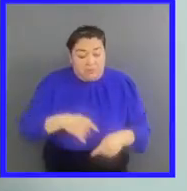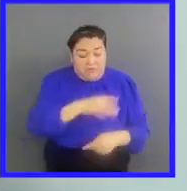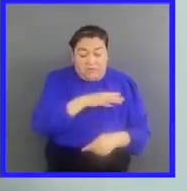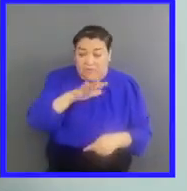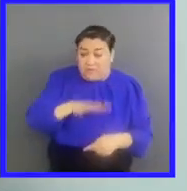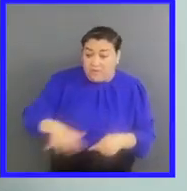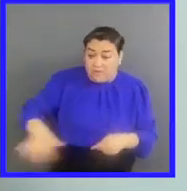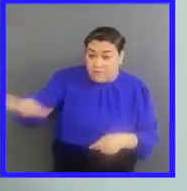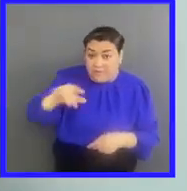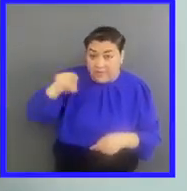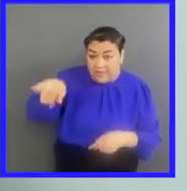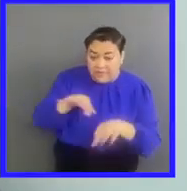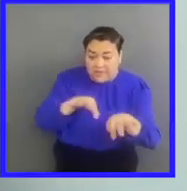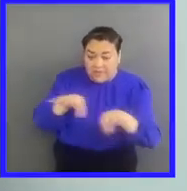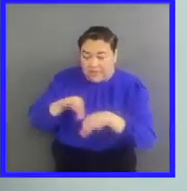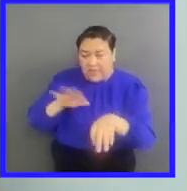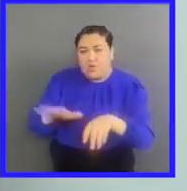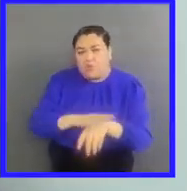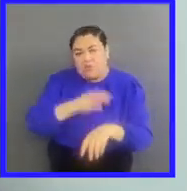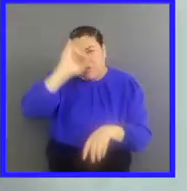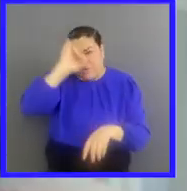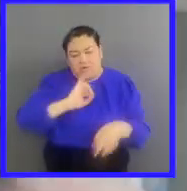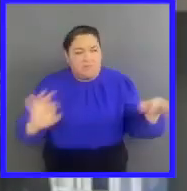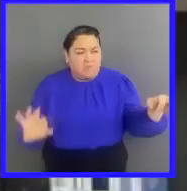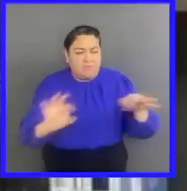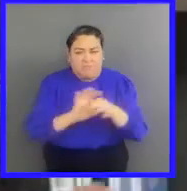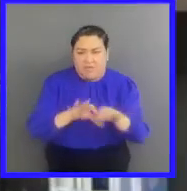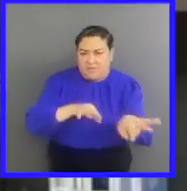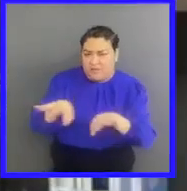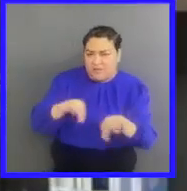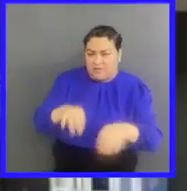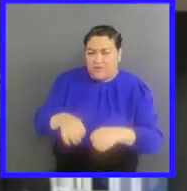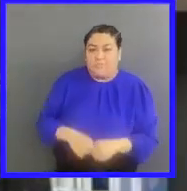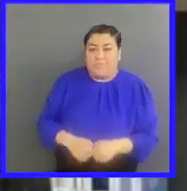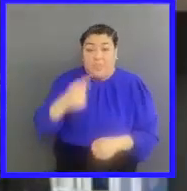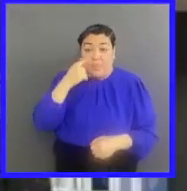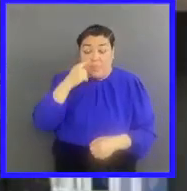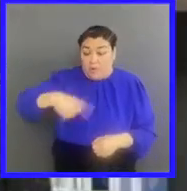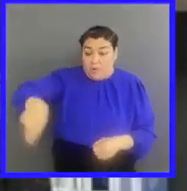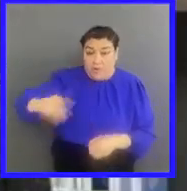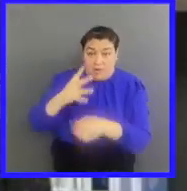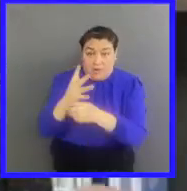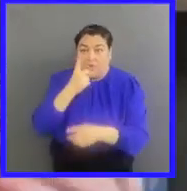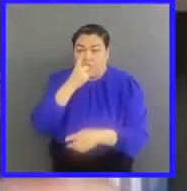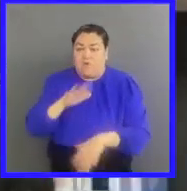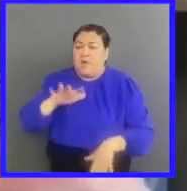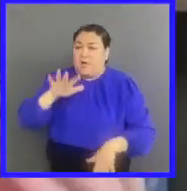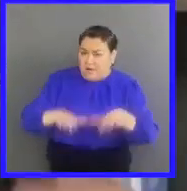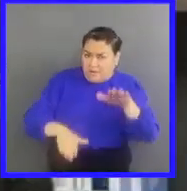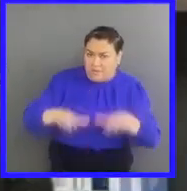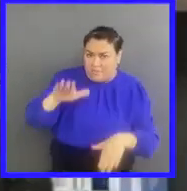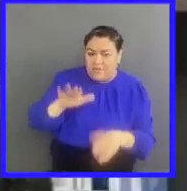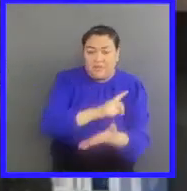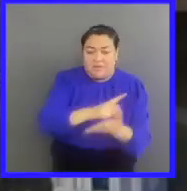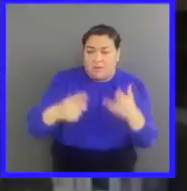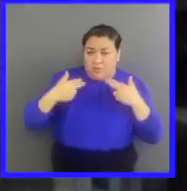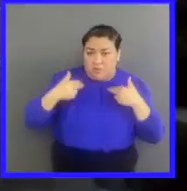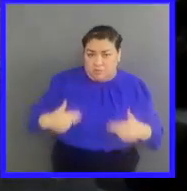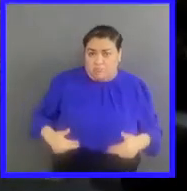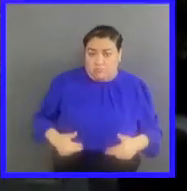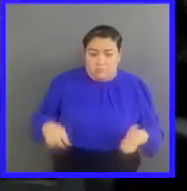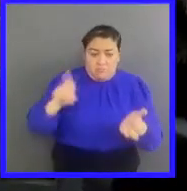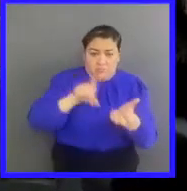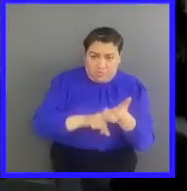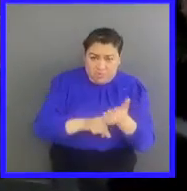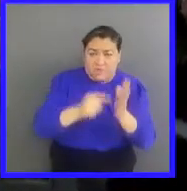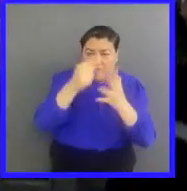de una relación de trabajo. En la práctica, indicaron, hay asuntos en los que, derivado de derechos humanos que se encuentran en juego, como el